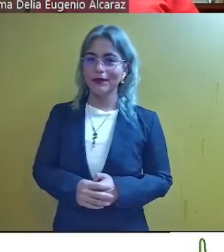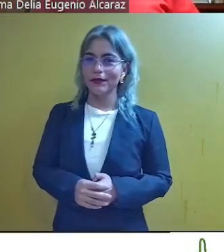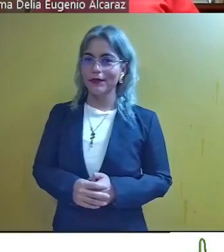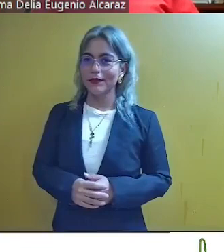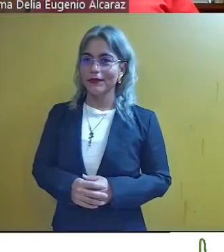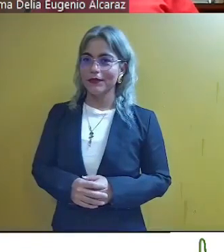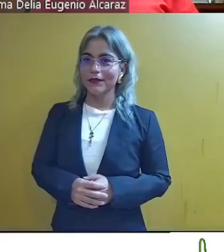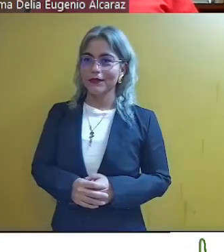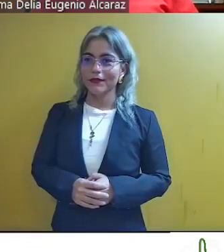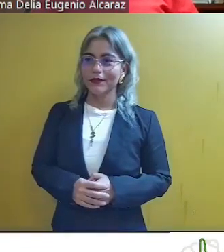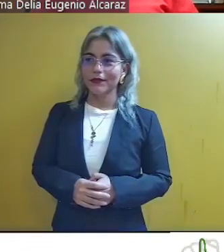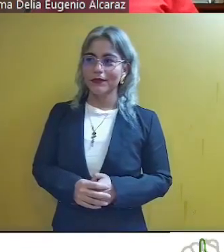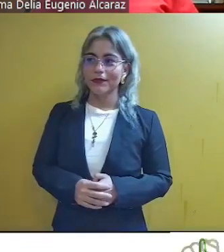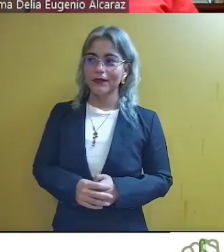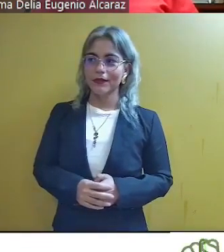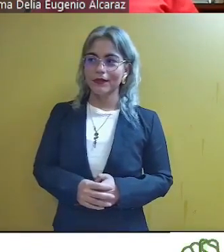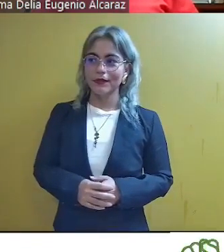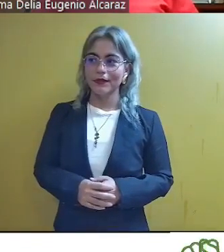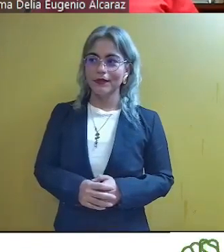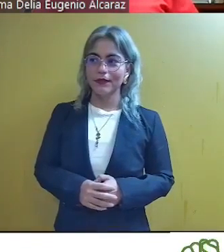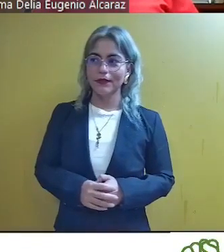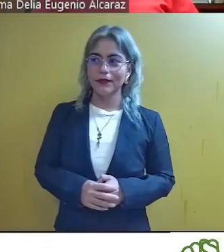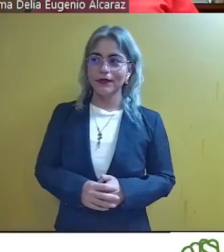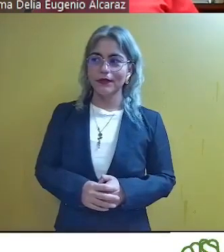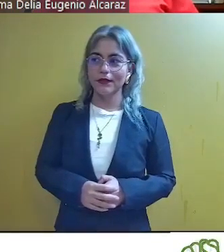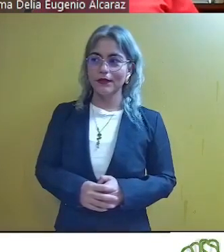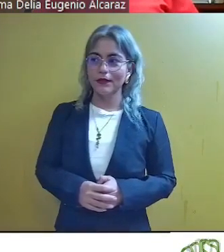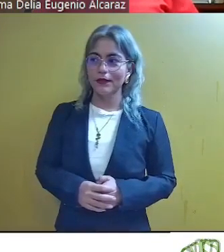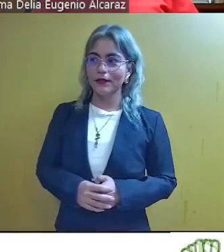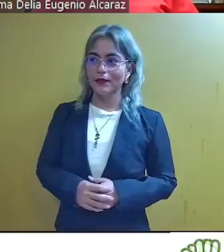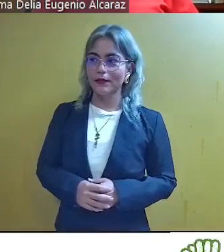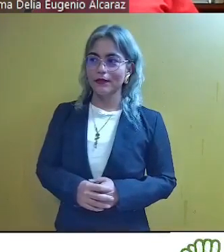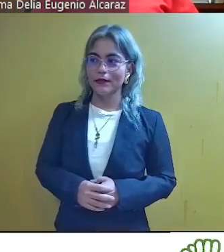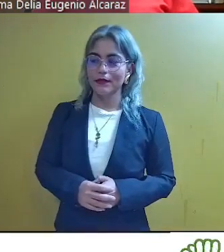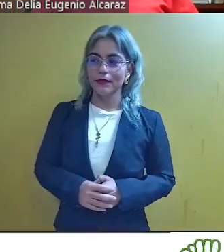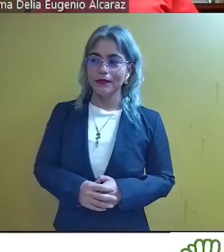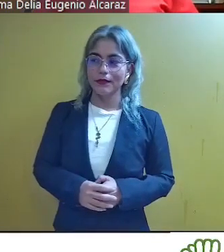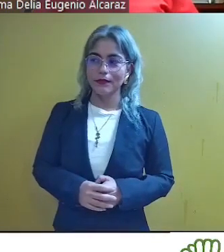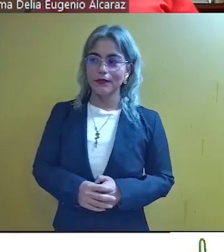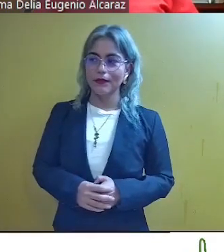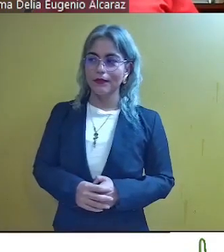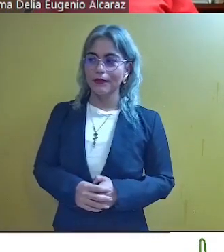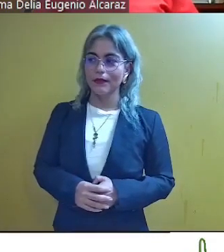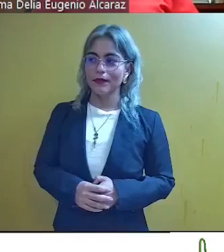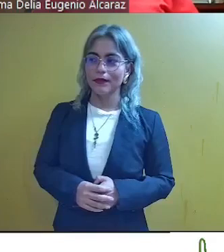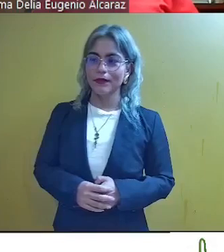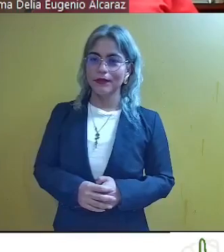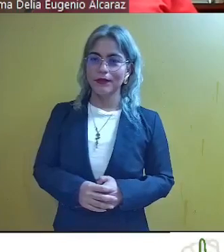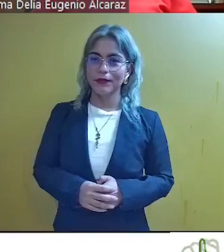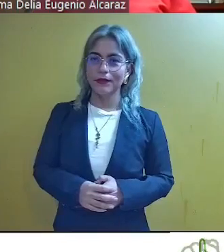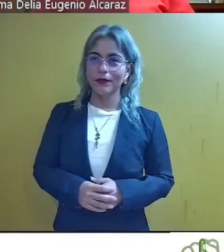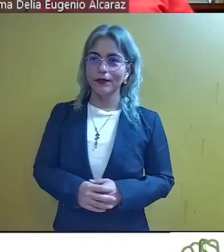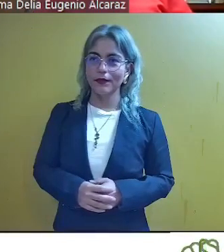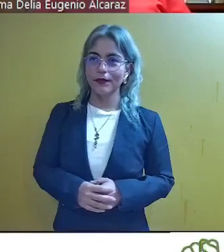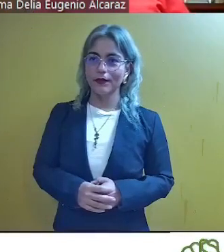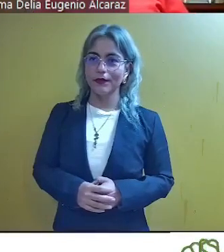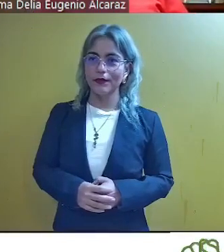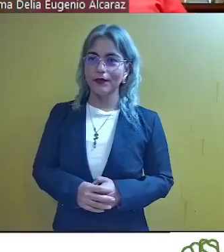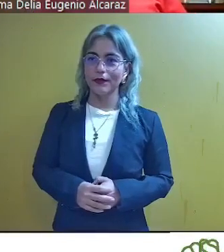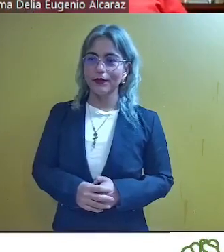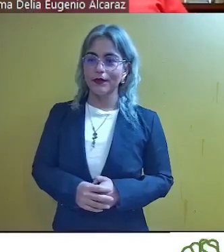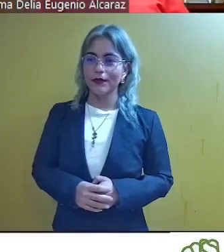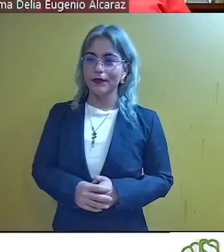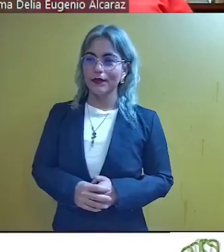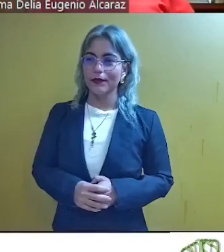secretario a efecto de realizar lo de la sesión. Asuntos del proyecto plenario a